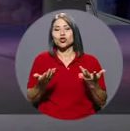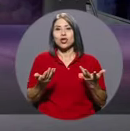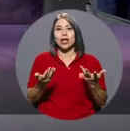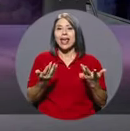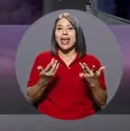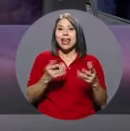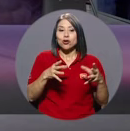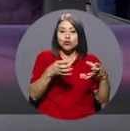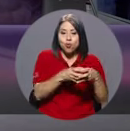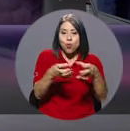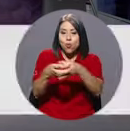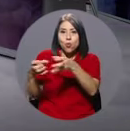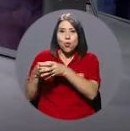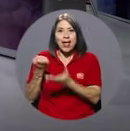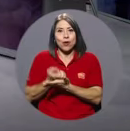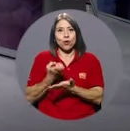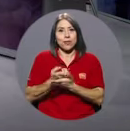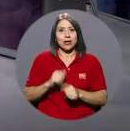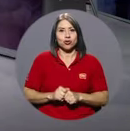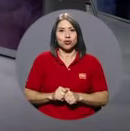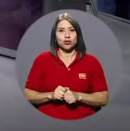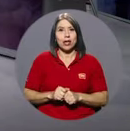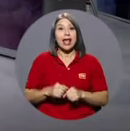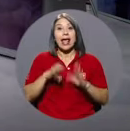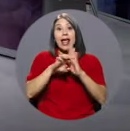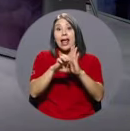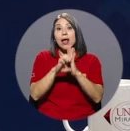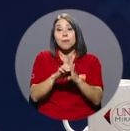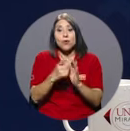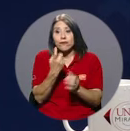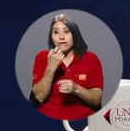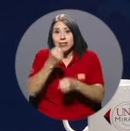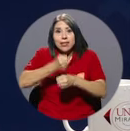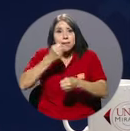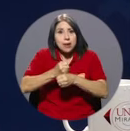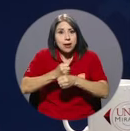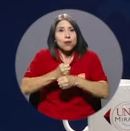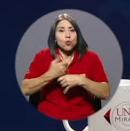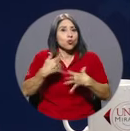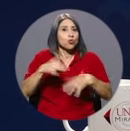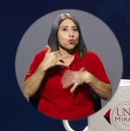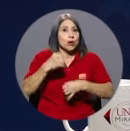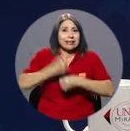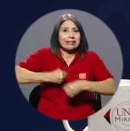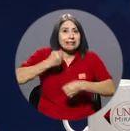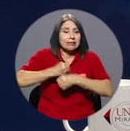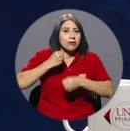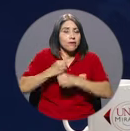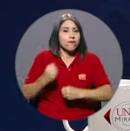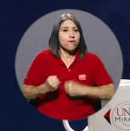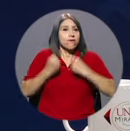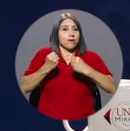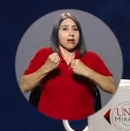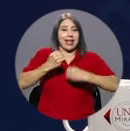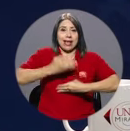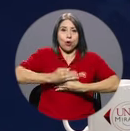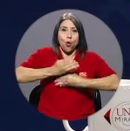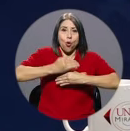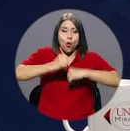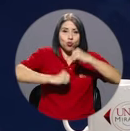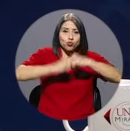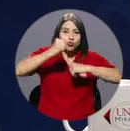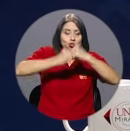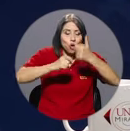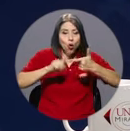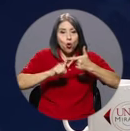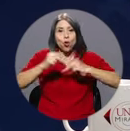sectores económicos. Tenemos un fuerte desempleo en actividades que son intensivas de mano de obra, particularmente construcción, particularmente el tema